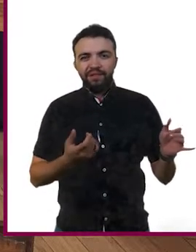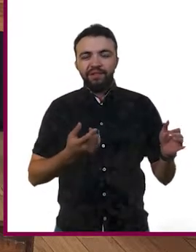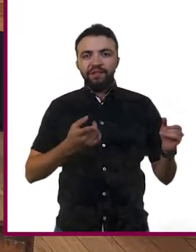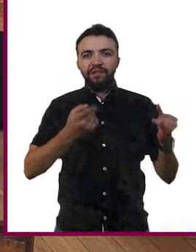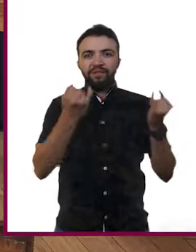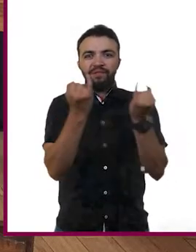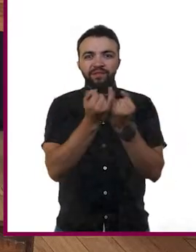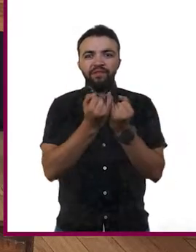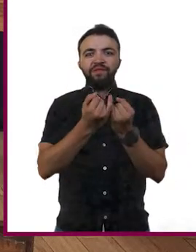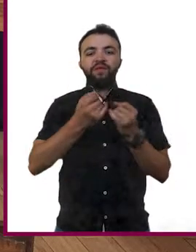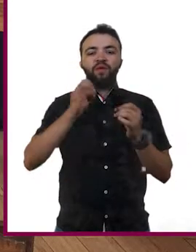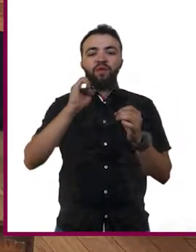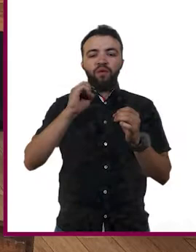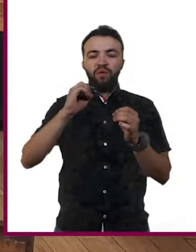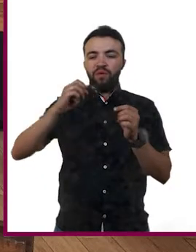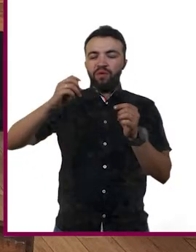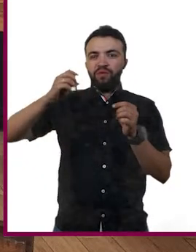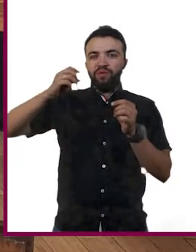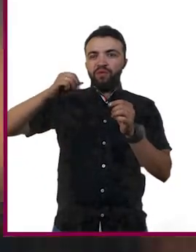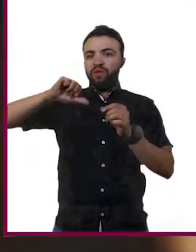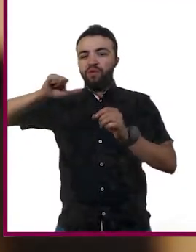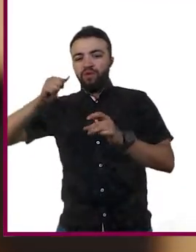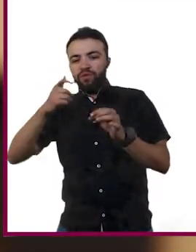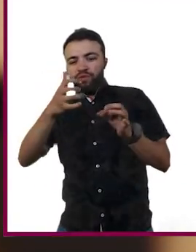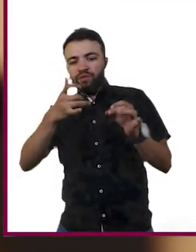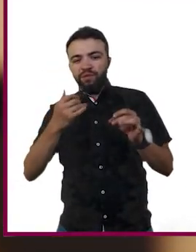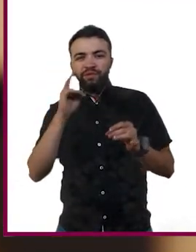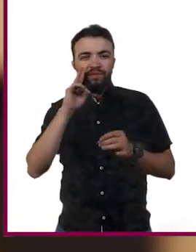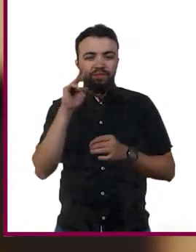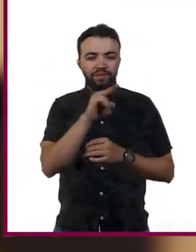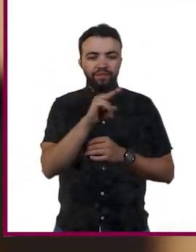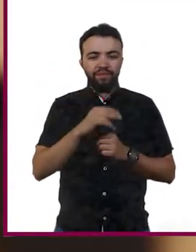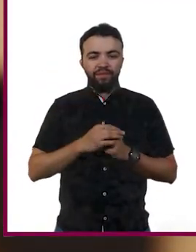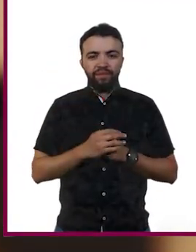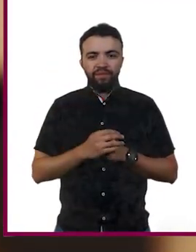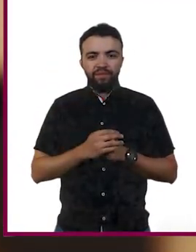toca con una lengüeta. ¿Ya saben cuál digo?